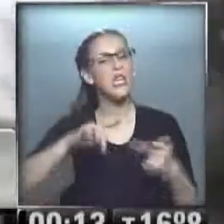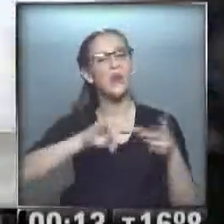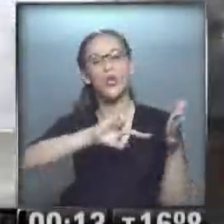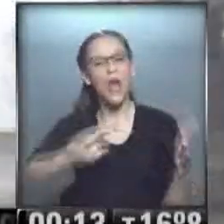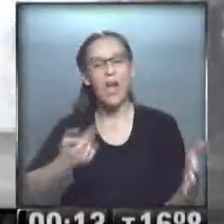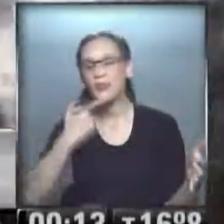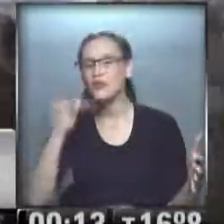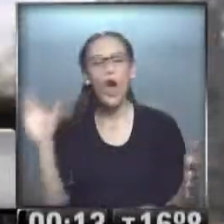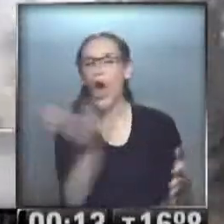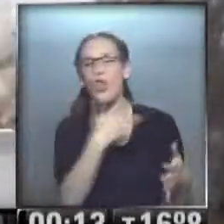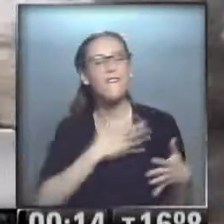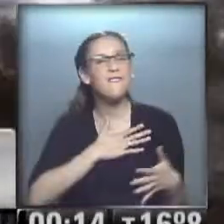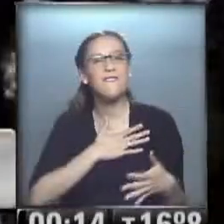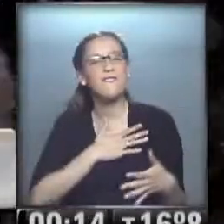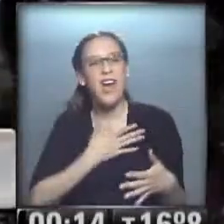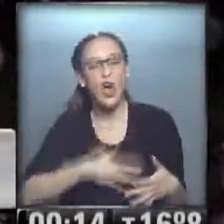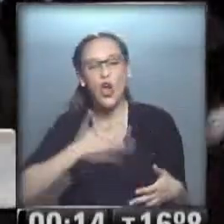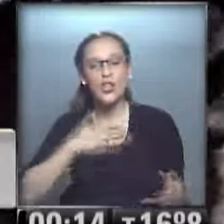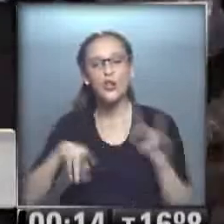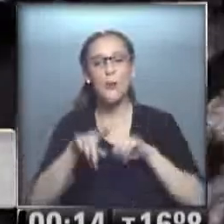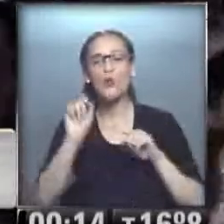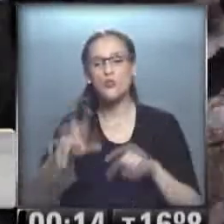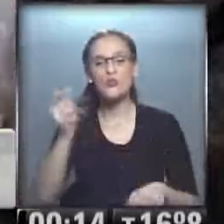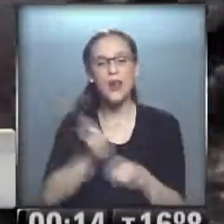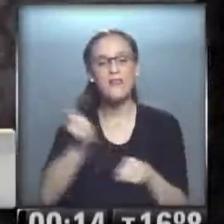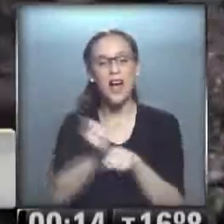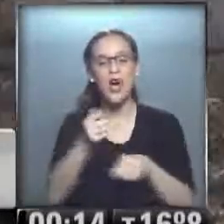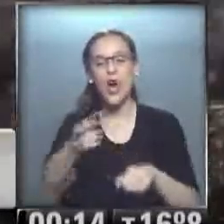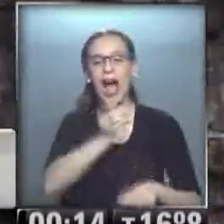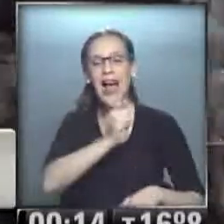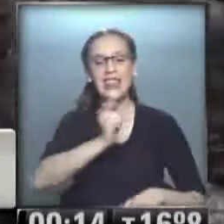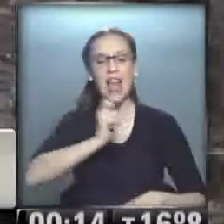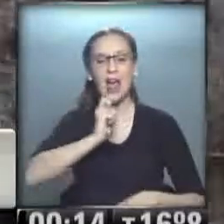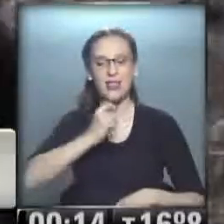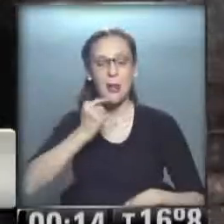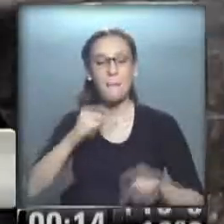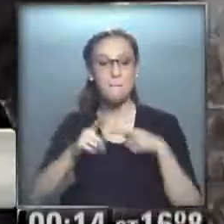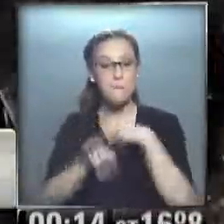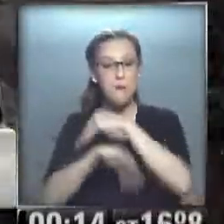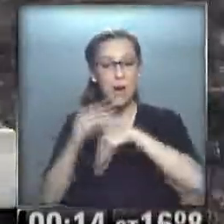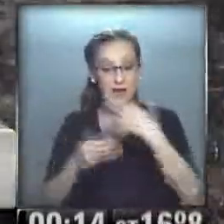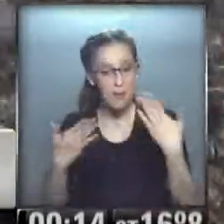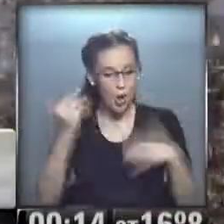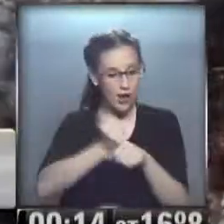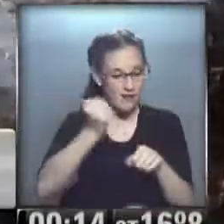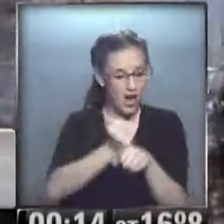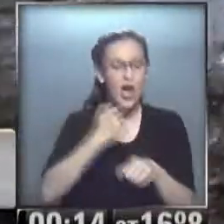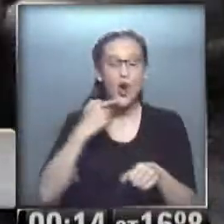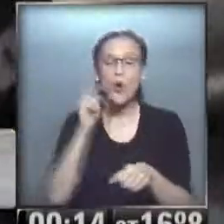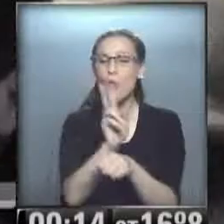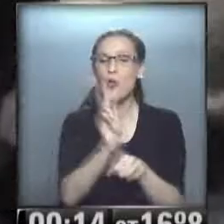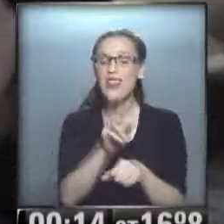por tener el oficio de cantor, de poder desarrollar un concepto, una familia con la guitarrita, junto